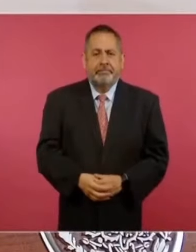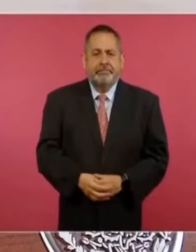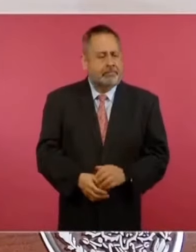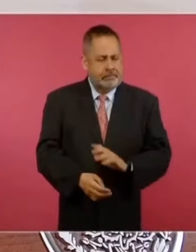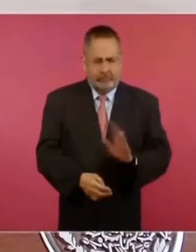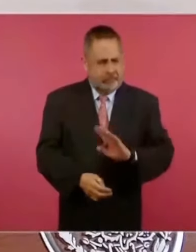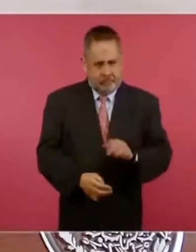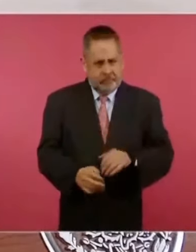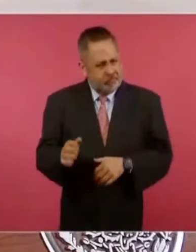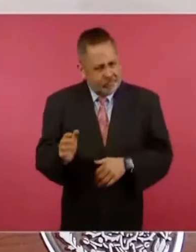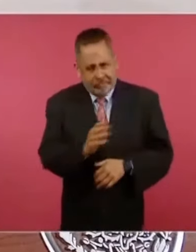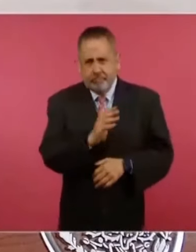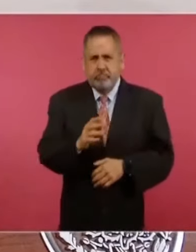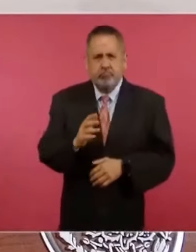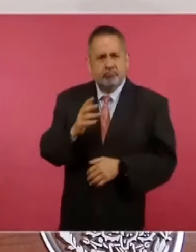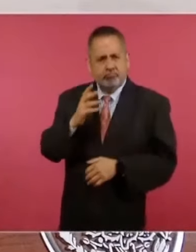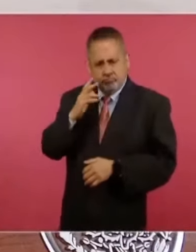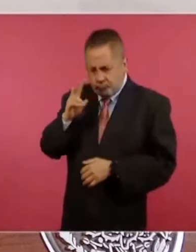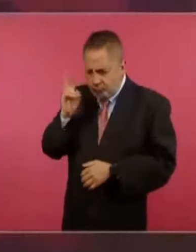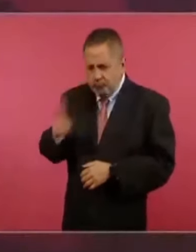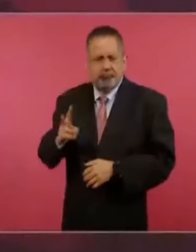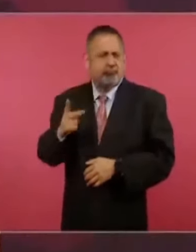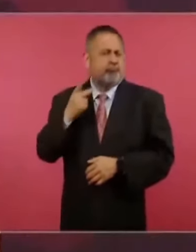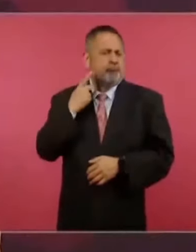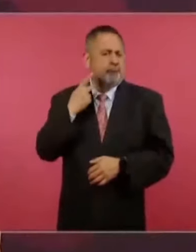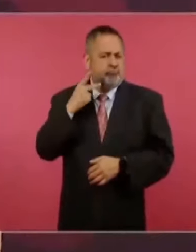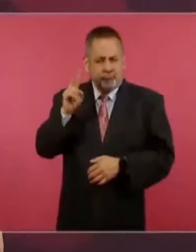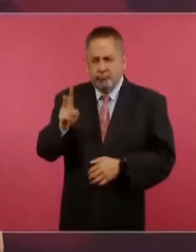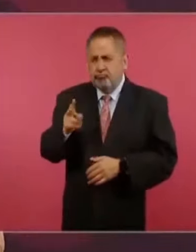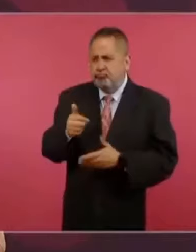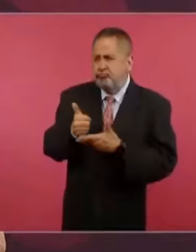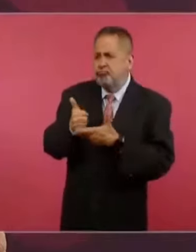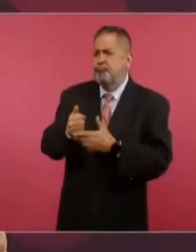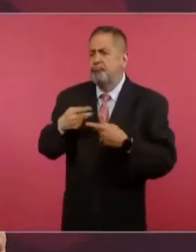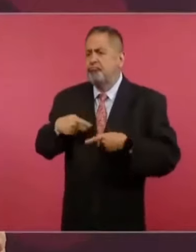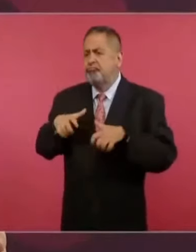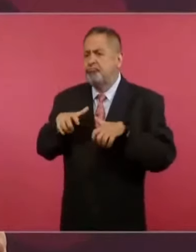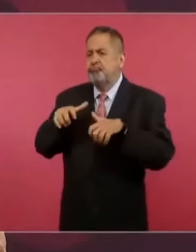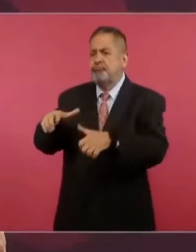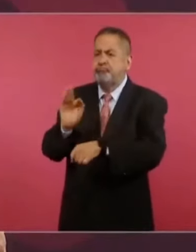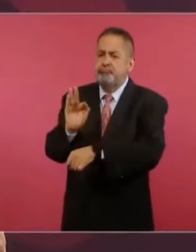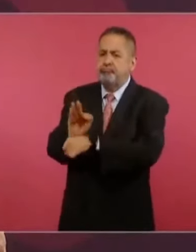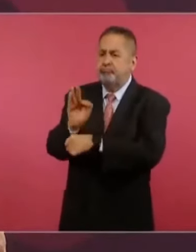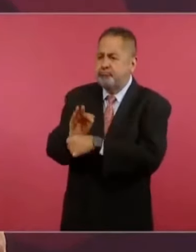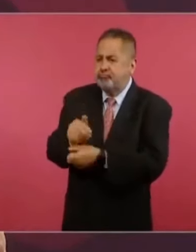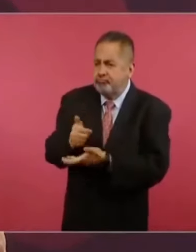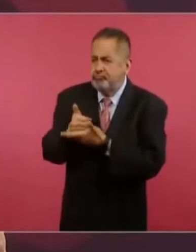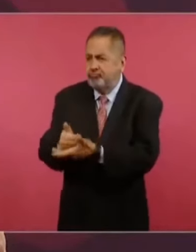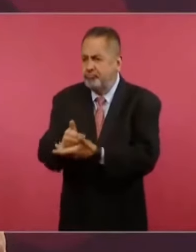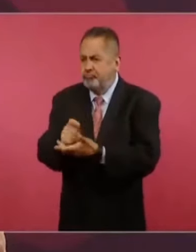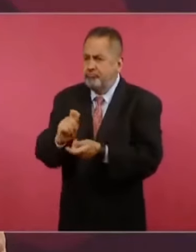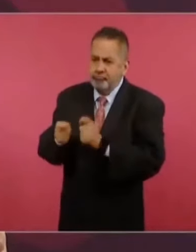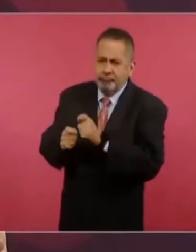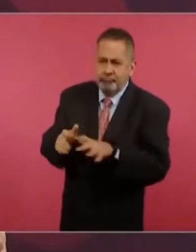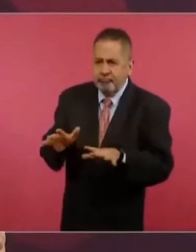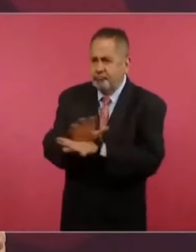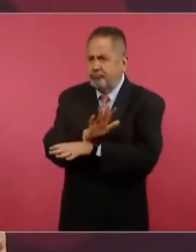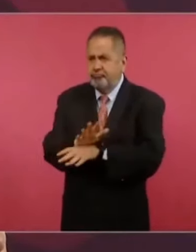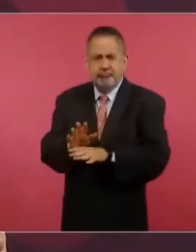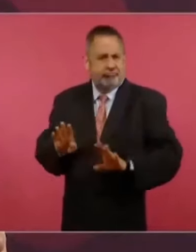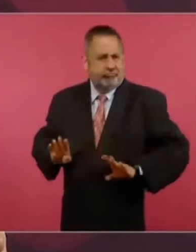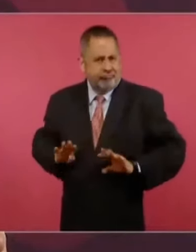Pero cuando se quiere hacer una política en beneficio del pueblo, pues se quiere transformar y se